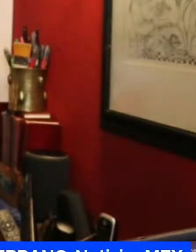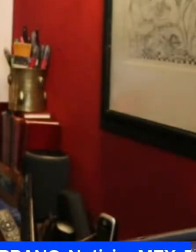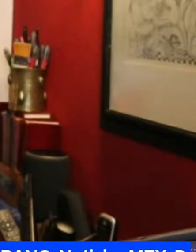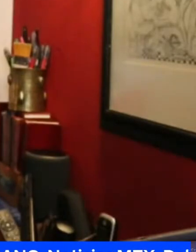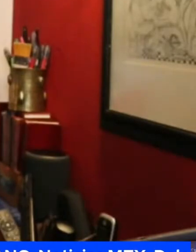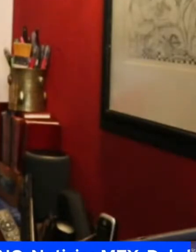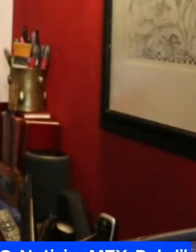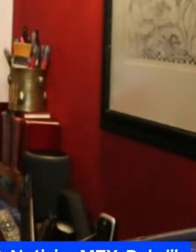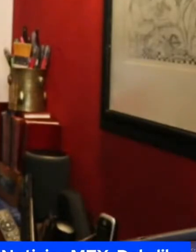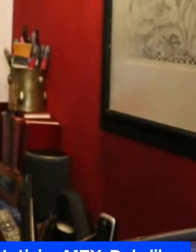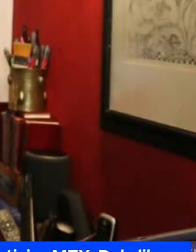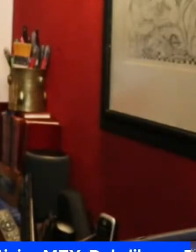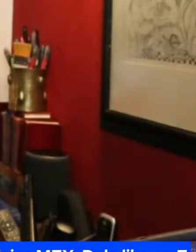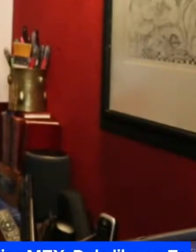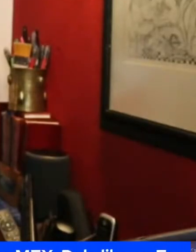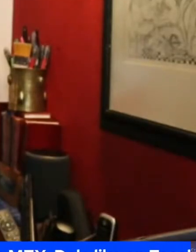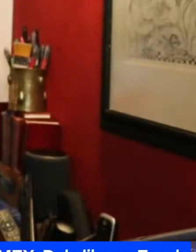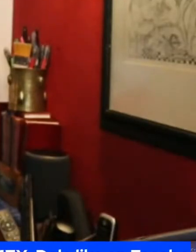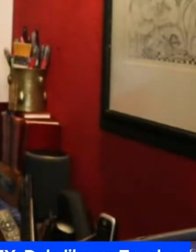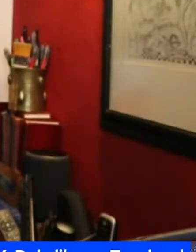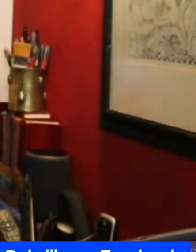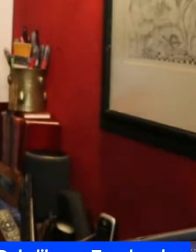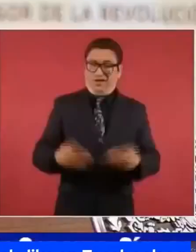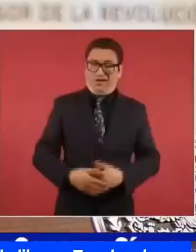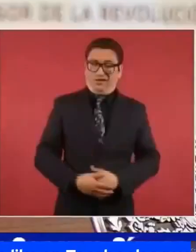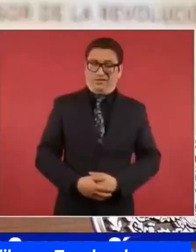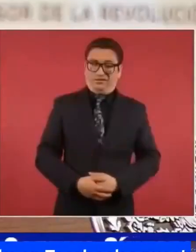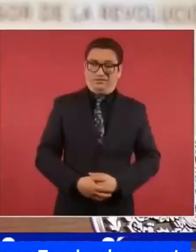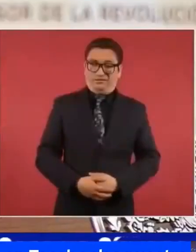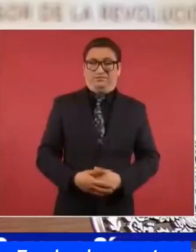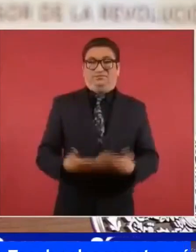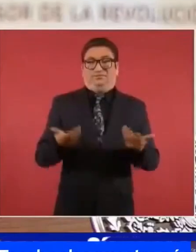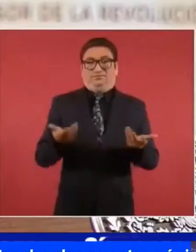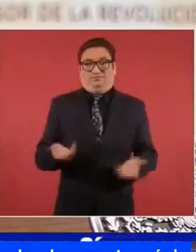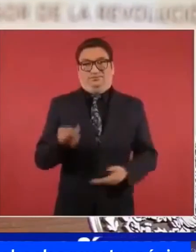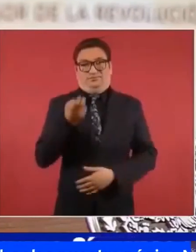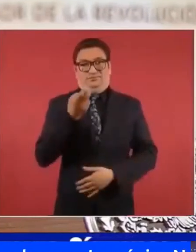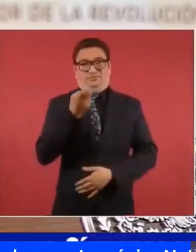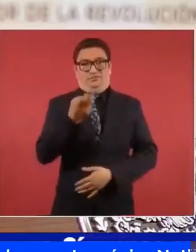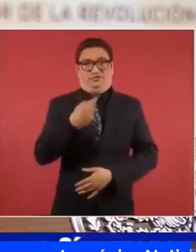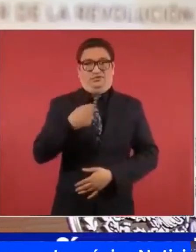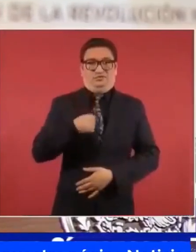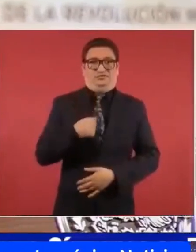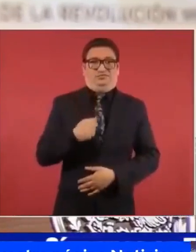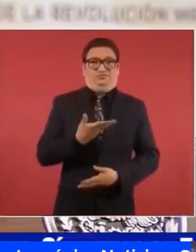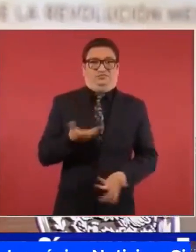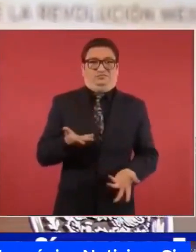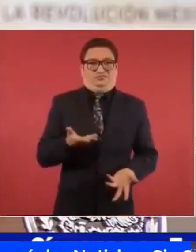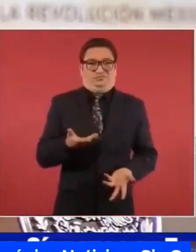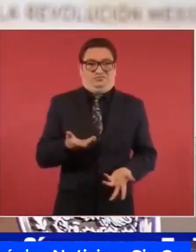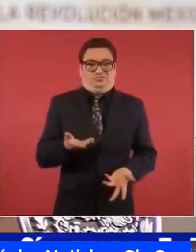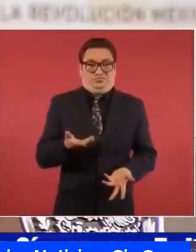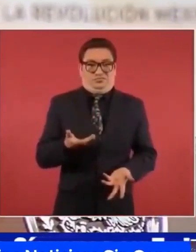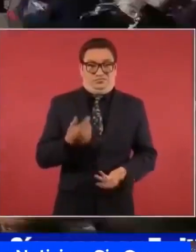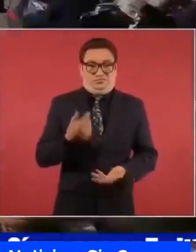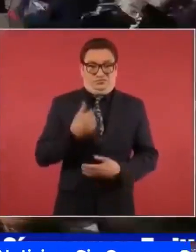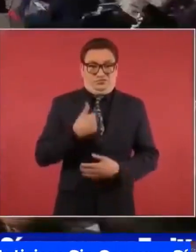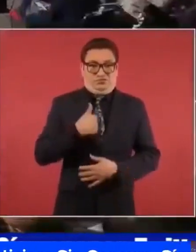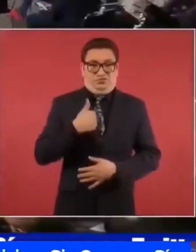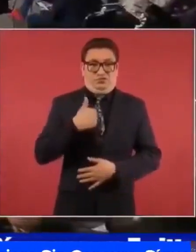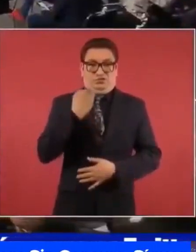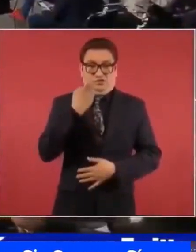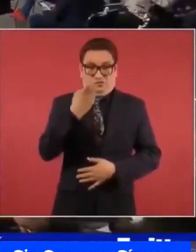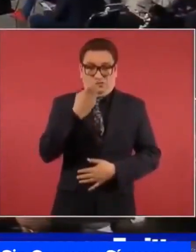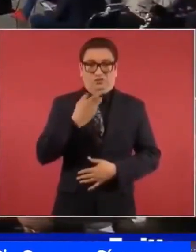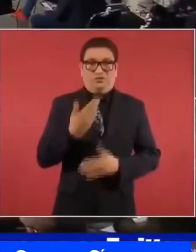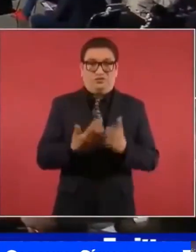del presidente Andrés Manuel López Obrador. Por eso tengo hasta ganas de hacer la mañanera